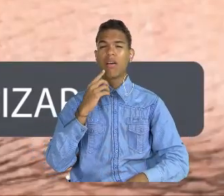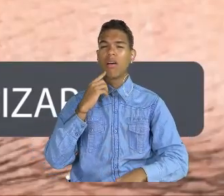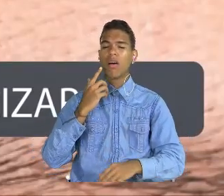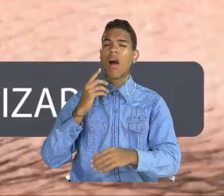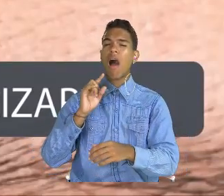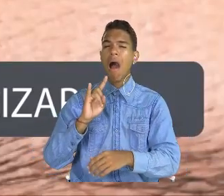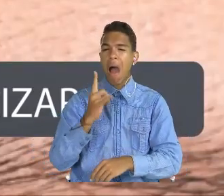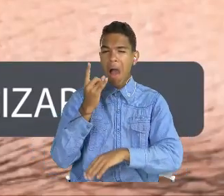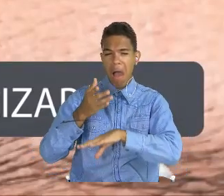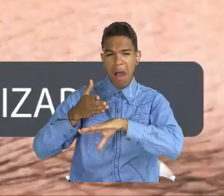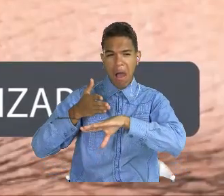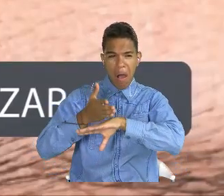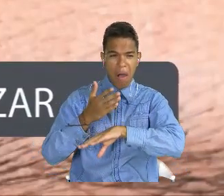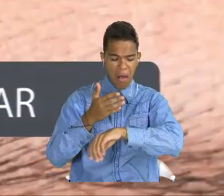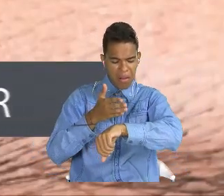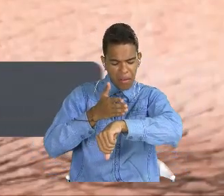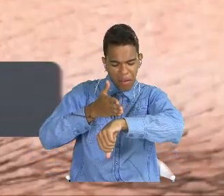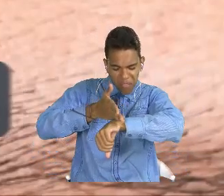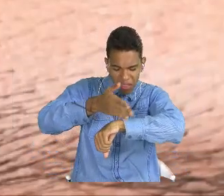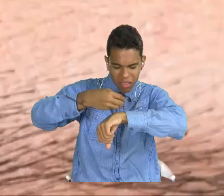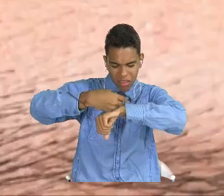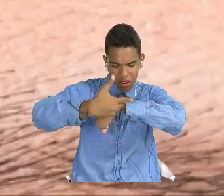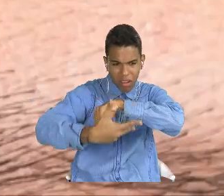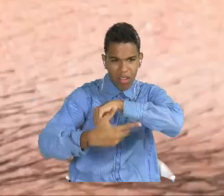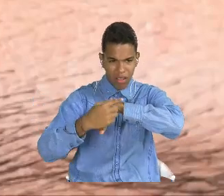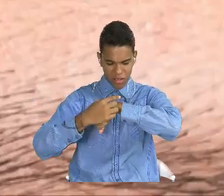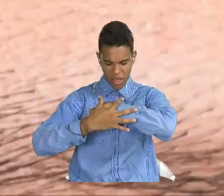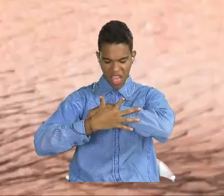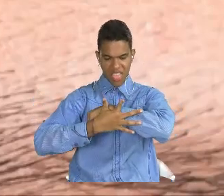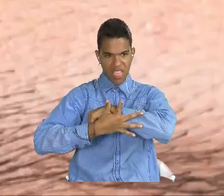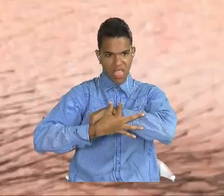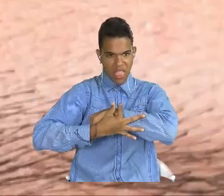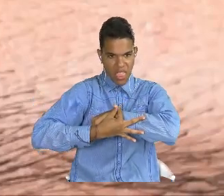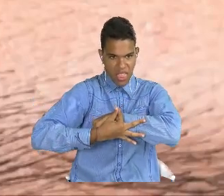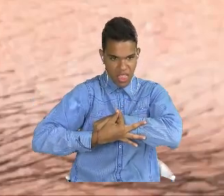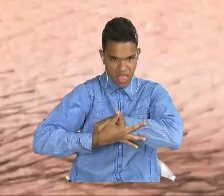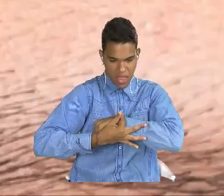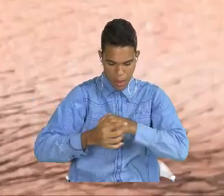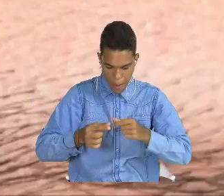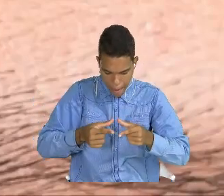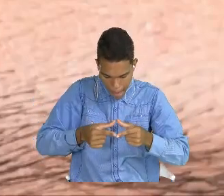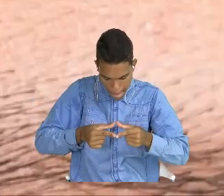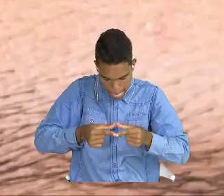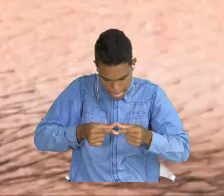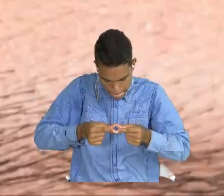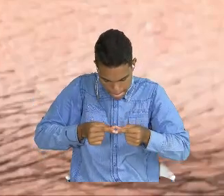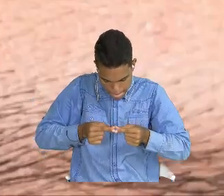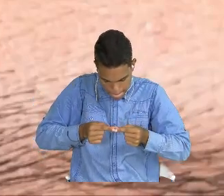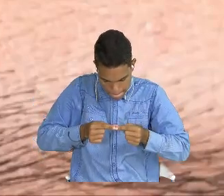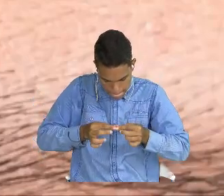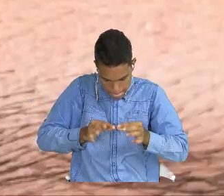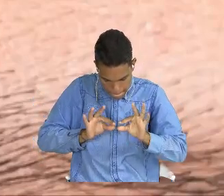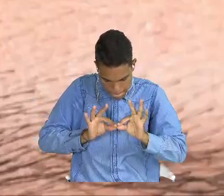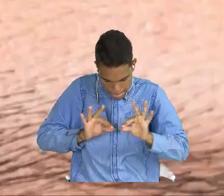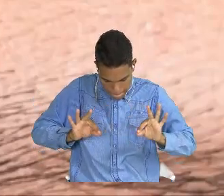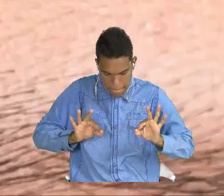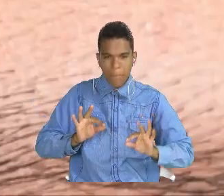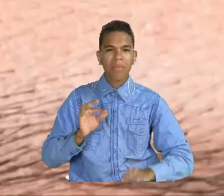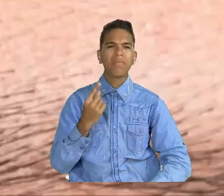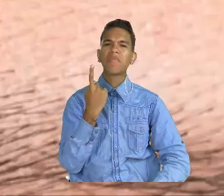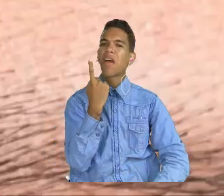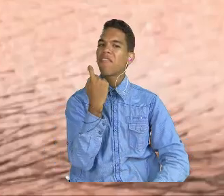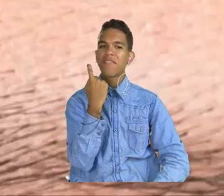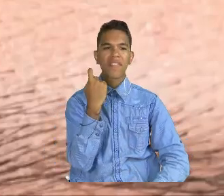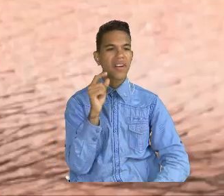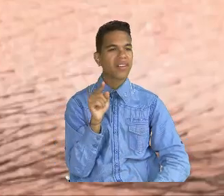por lo que disminuye su capacidad para transportar la sangre hacia las células que reparan estas alteraciones. Además de estos síntomas,